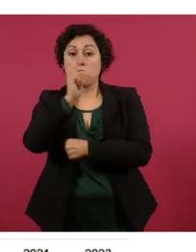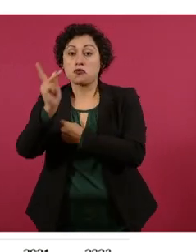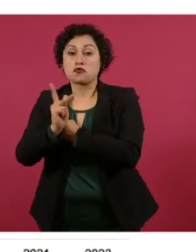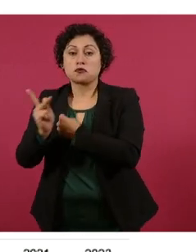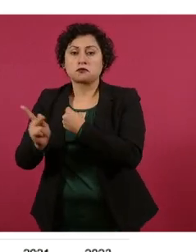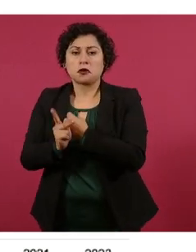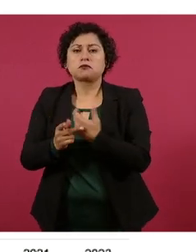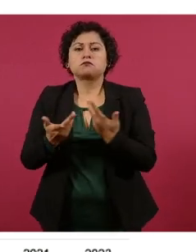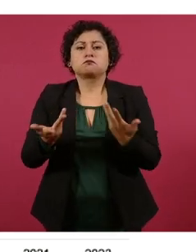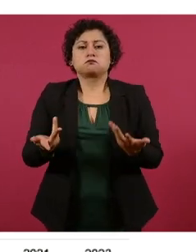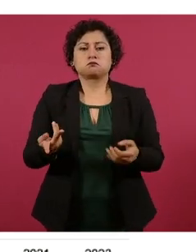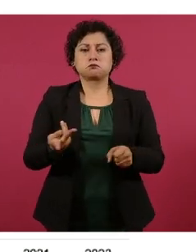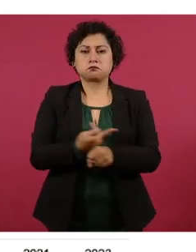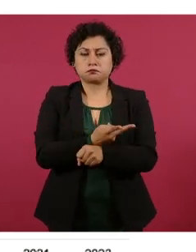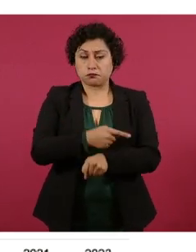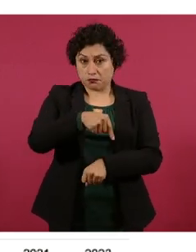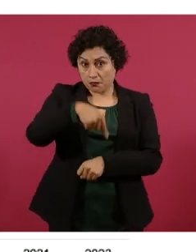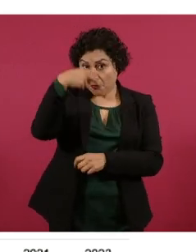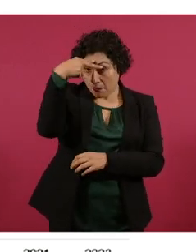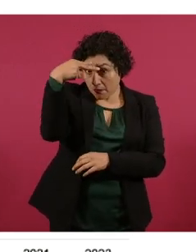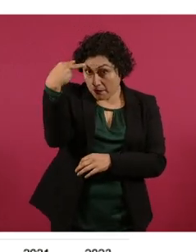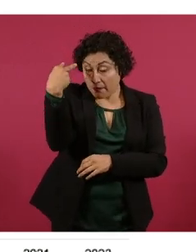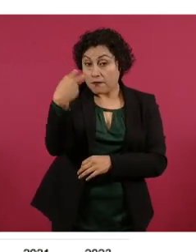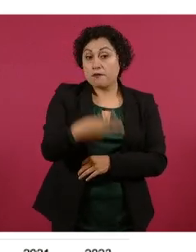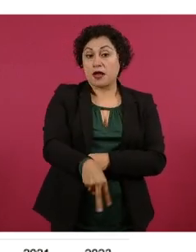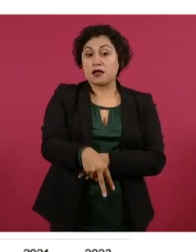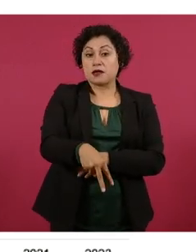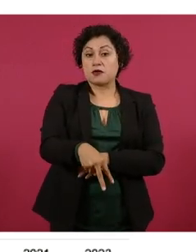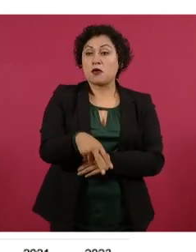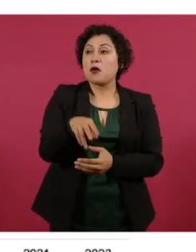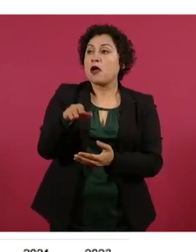que menos se endeudó